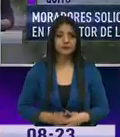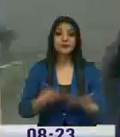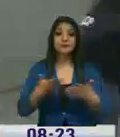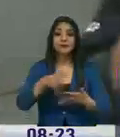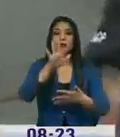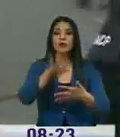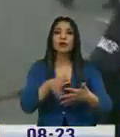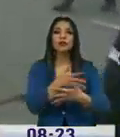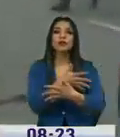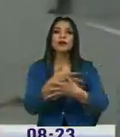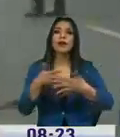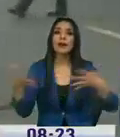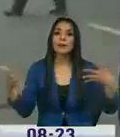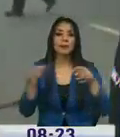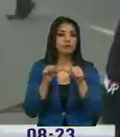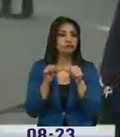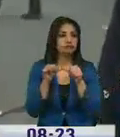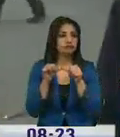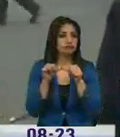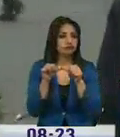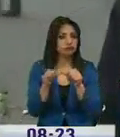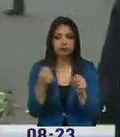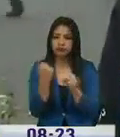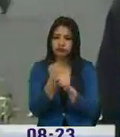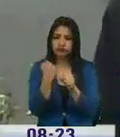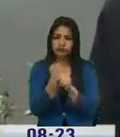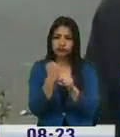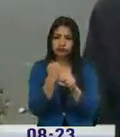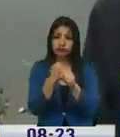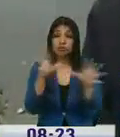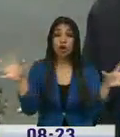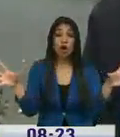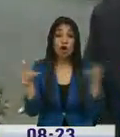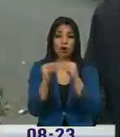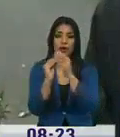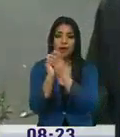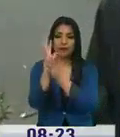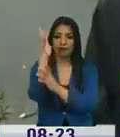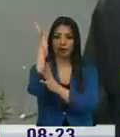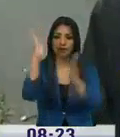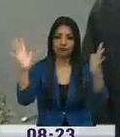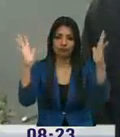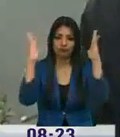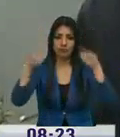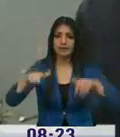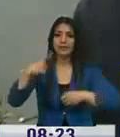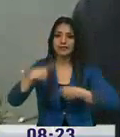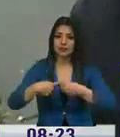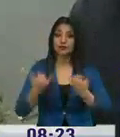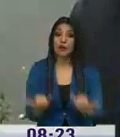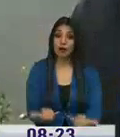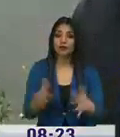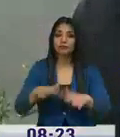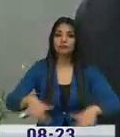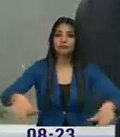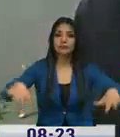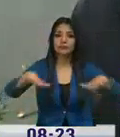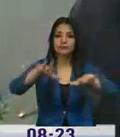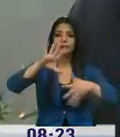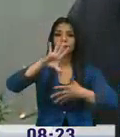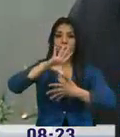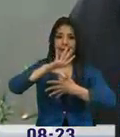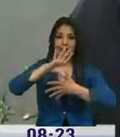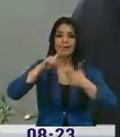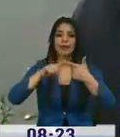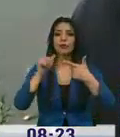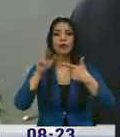cronograma constante en el cual estamos trabajando en todos los árboles que son de la ciudad. En este momento nos encontramos en todo el sector de lo que es la América,